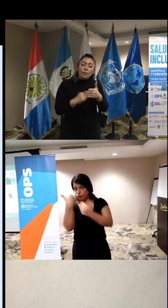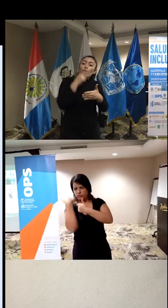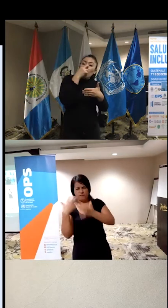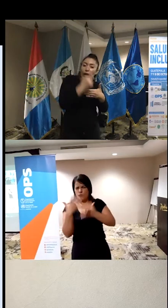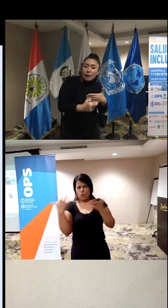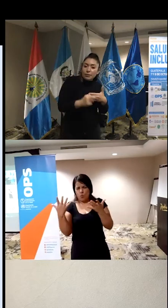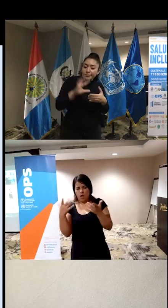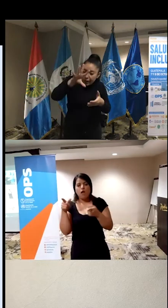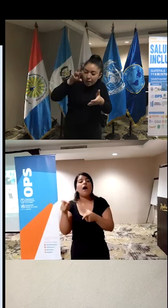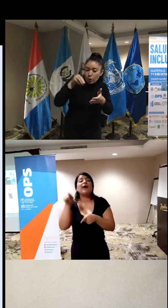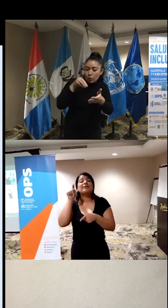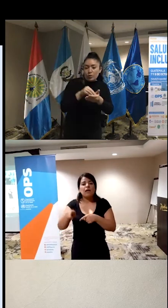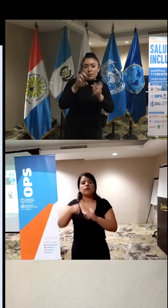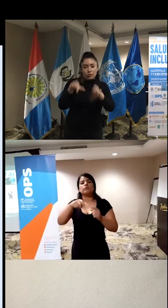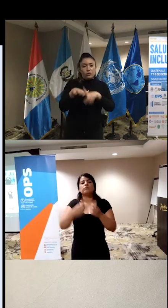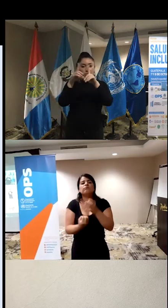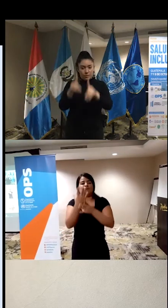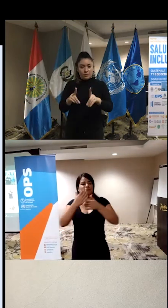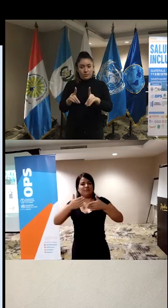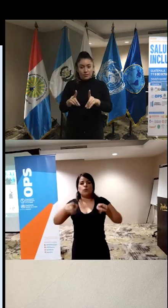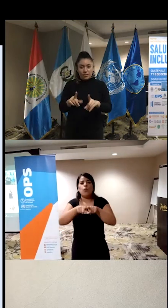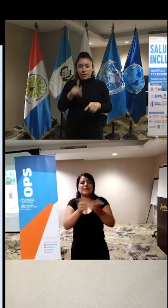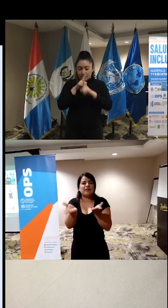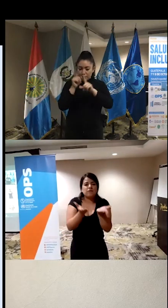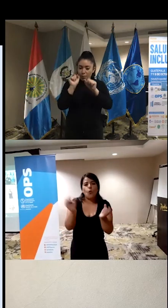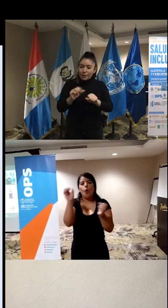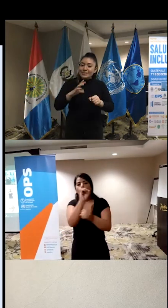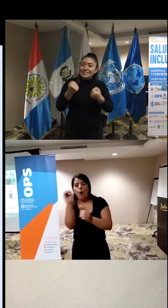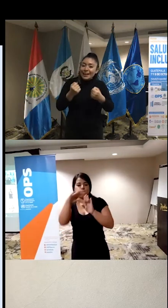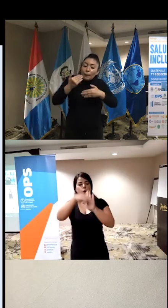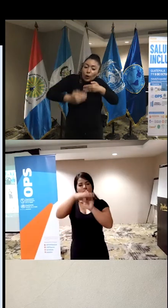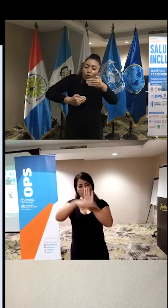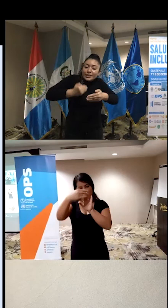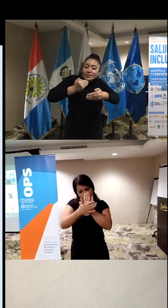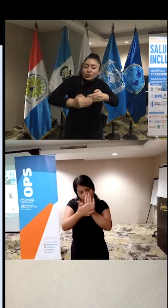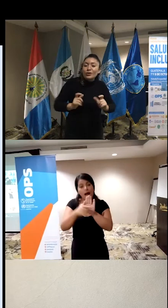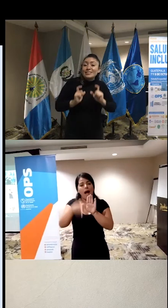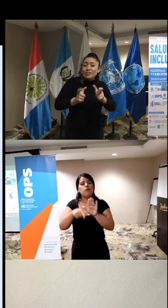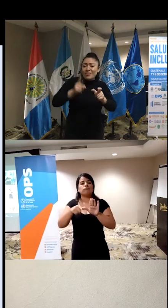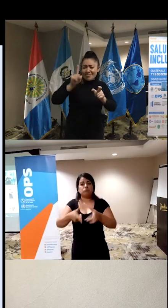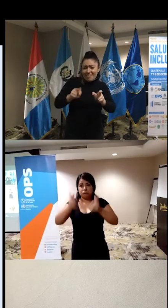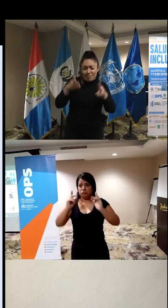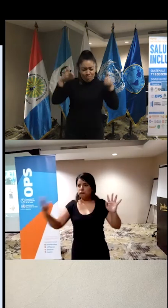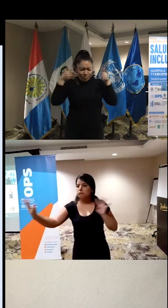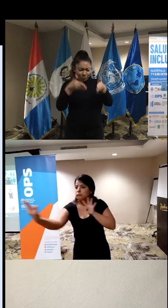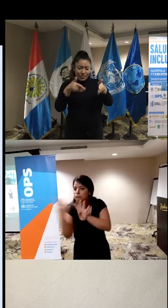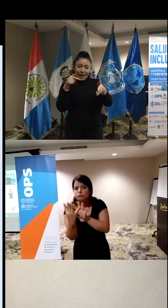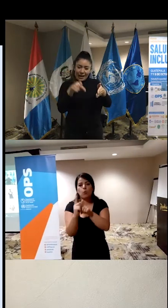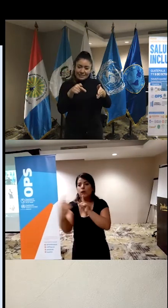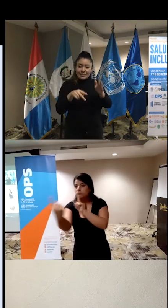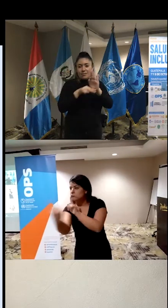incluyan a las personas con discapacidad. Entonces el proceso de certificación debe de estar enfocalizado hacia ese